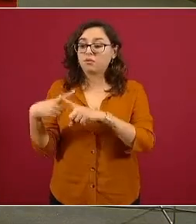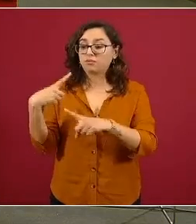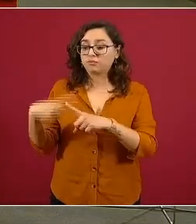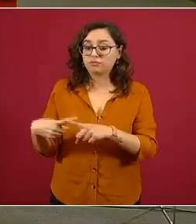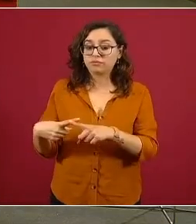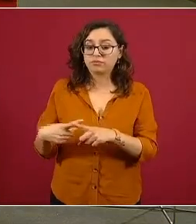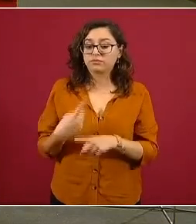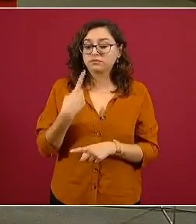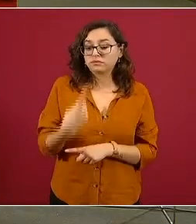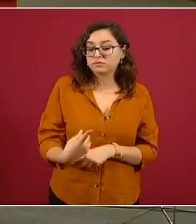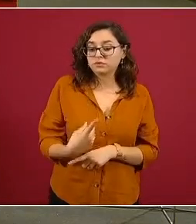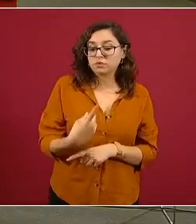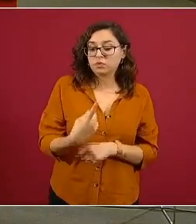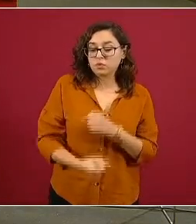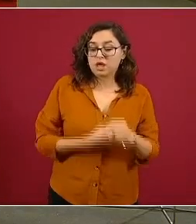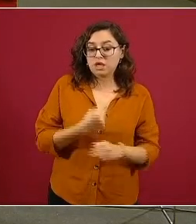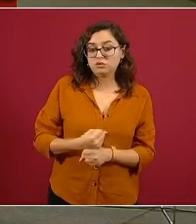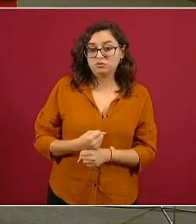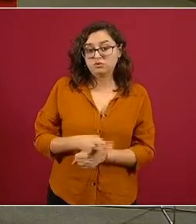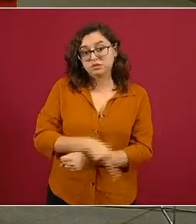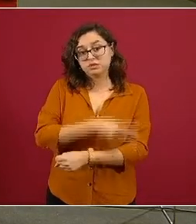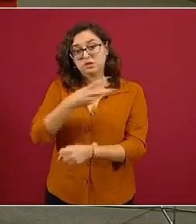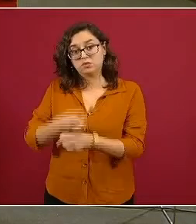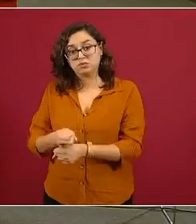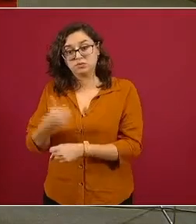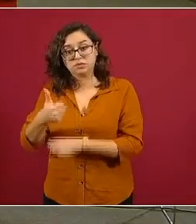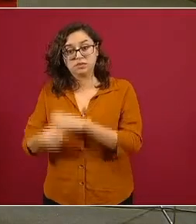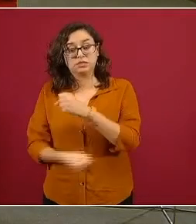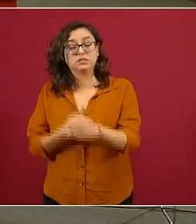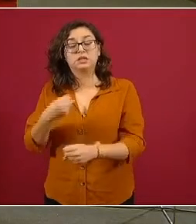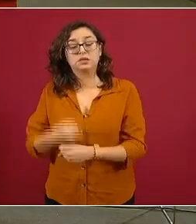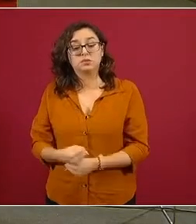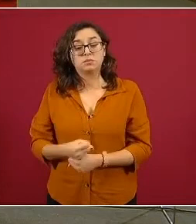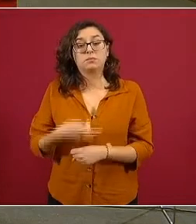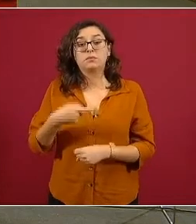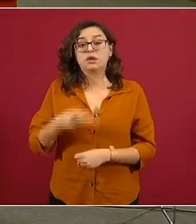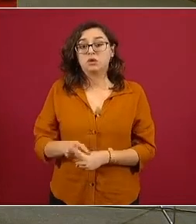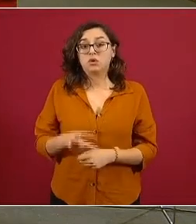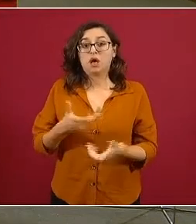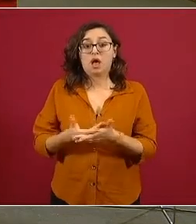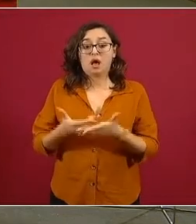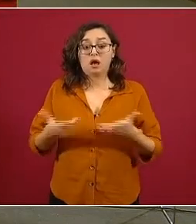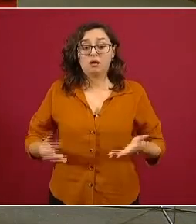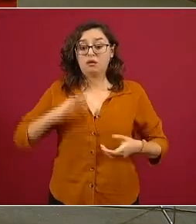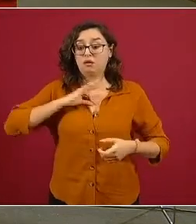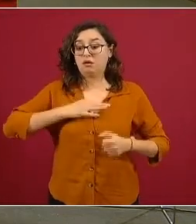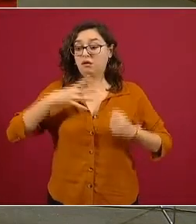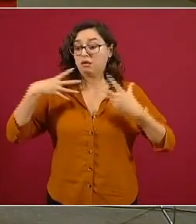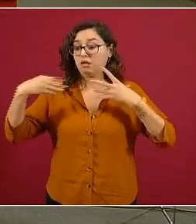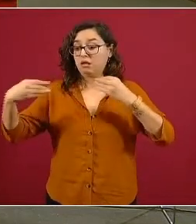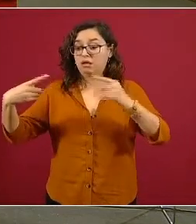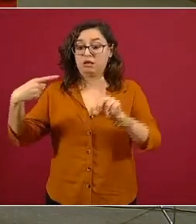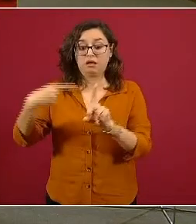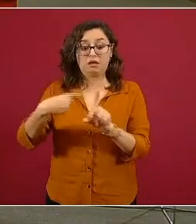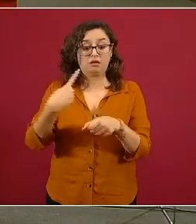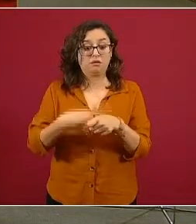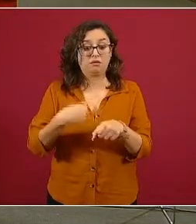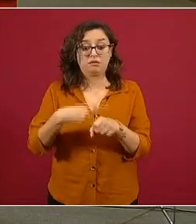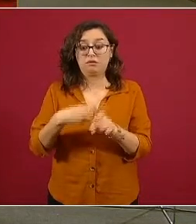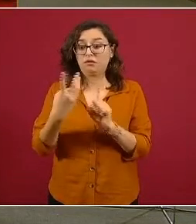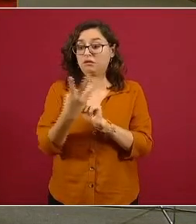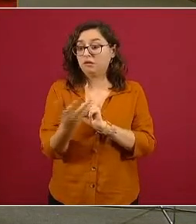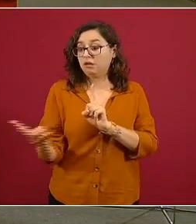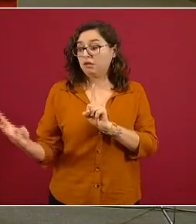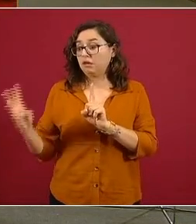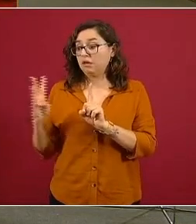1 y 6 años, ¿no? El básico. Aquí es distinto. A las personas que están alrededor del caso, si son de 6